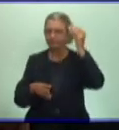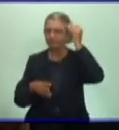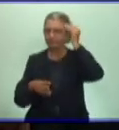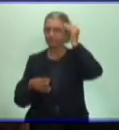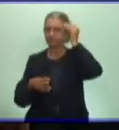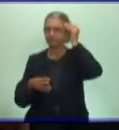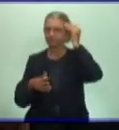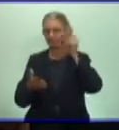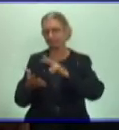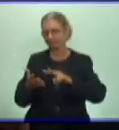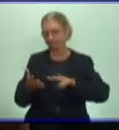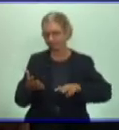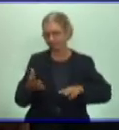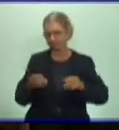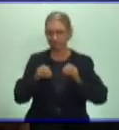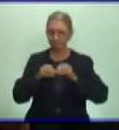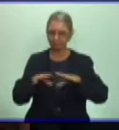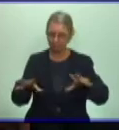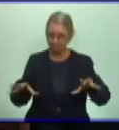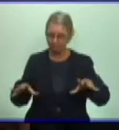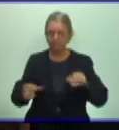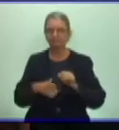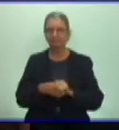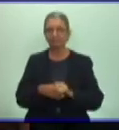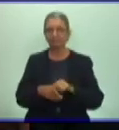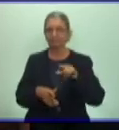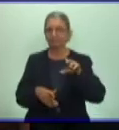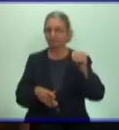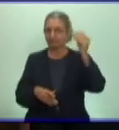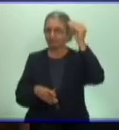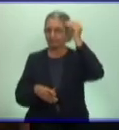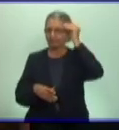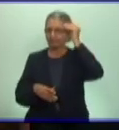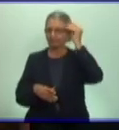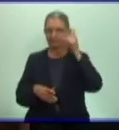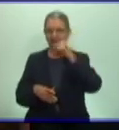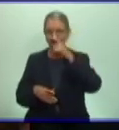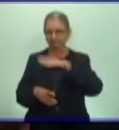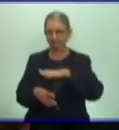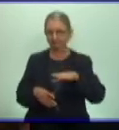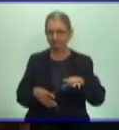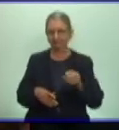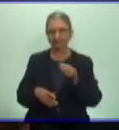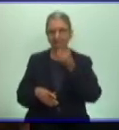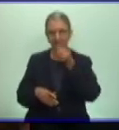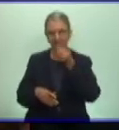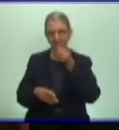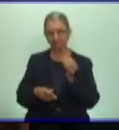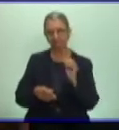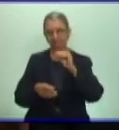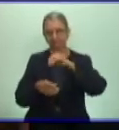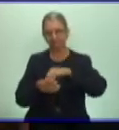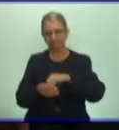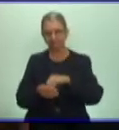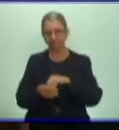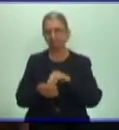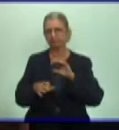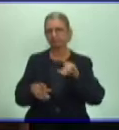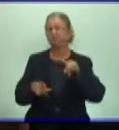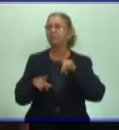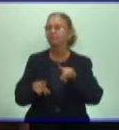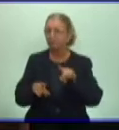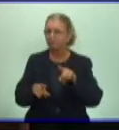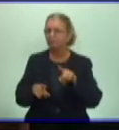¿Cómo no? En la comprensión, donde el niño pueda ponerse incluso en el lugar de uno de los personajes